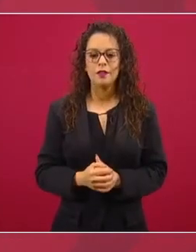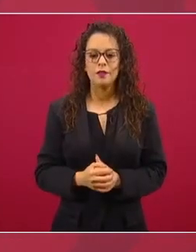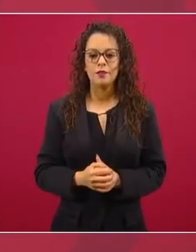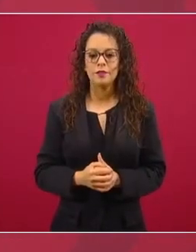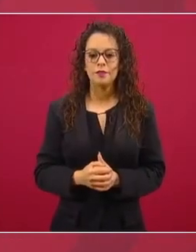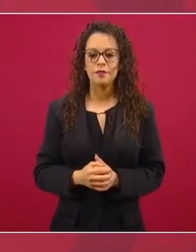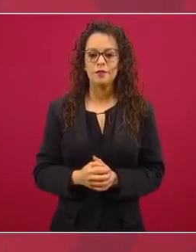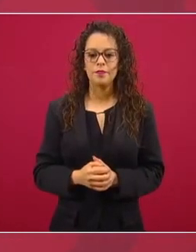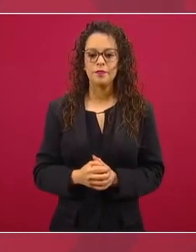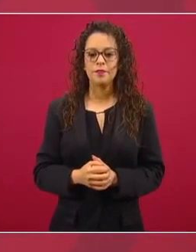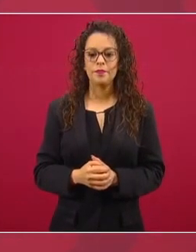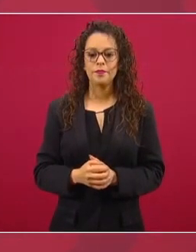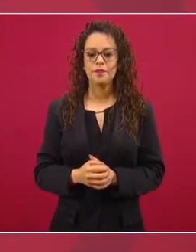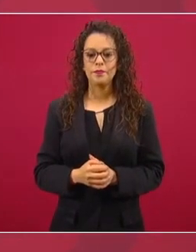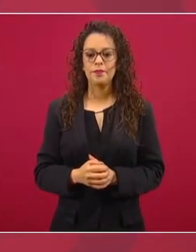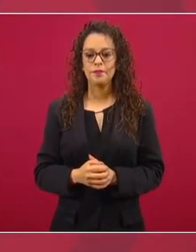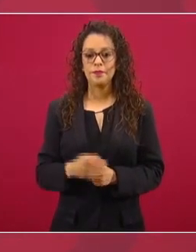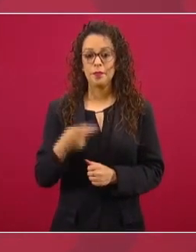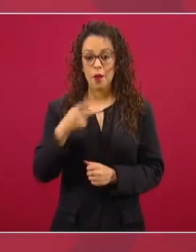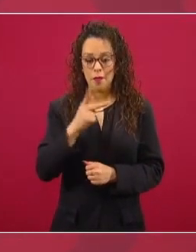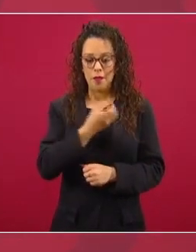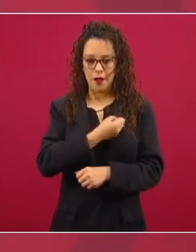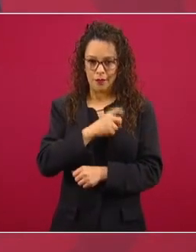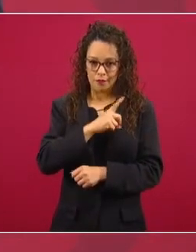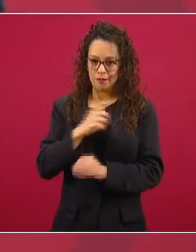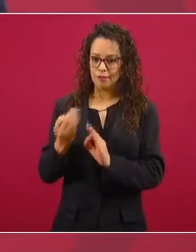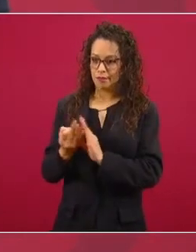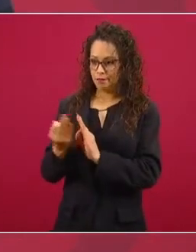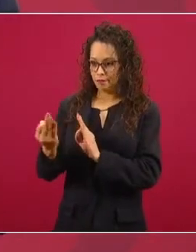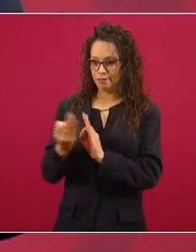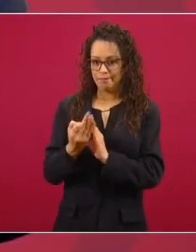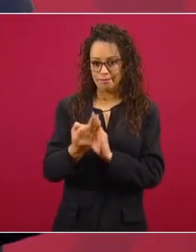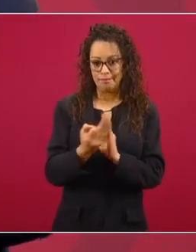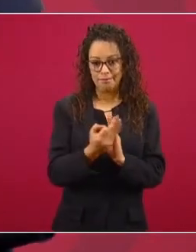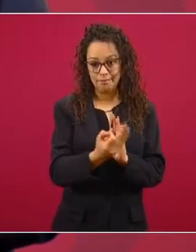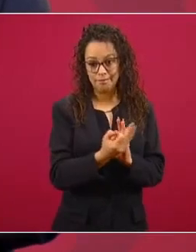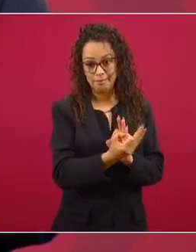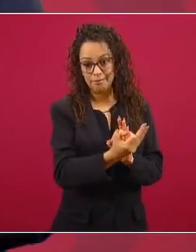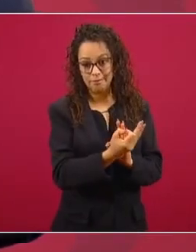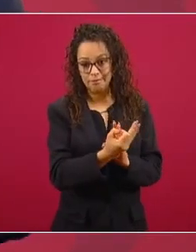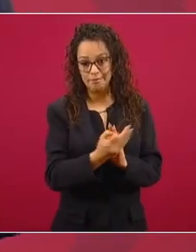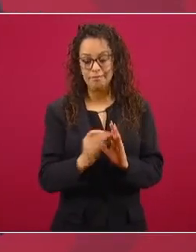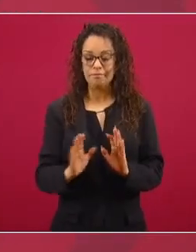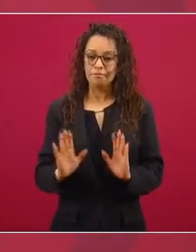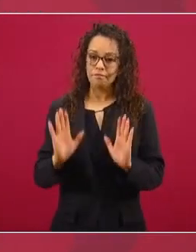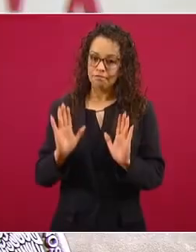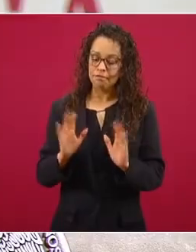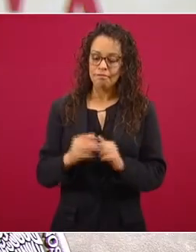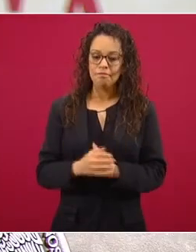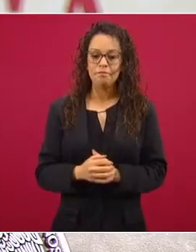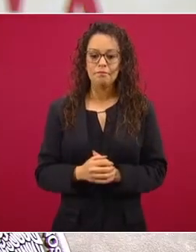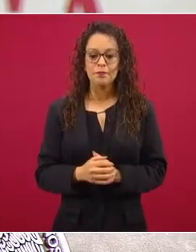pero como guardamos sana distancia, pues no